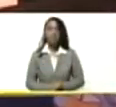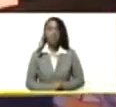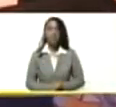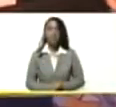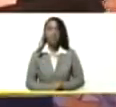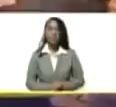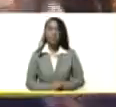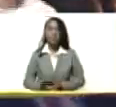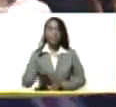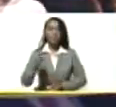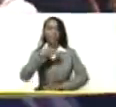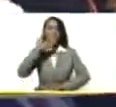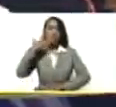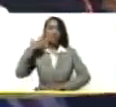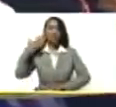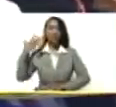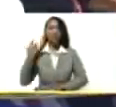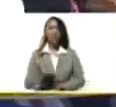de orgullo